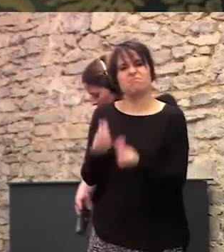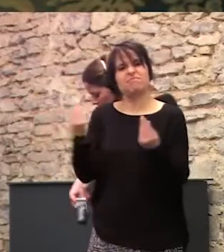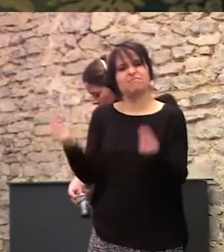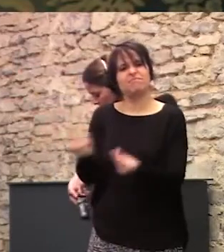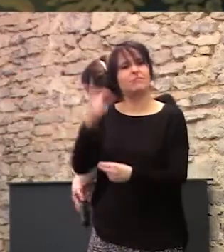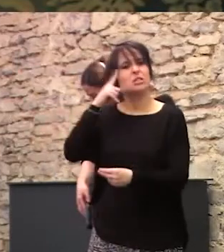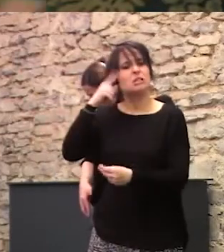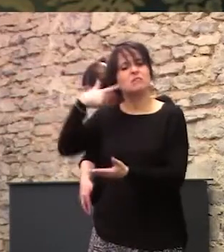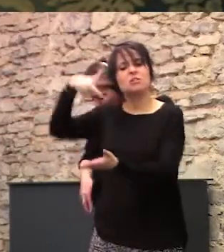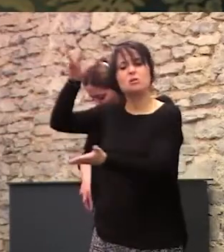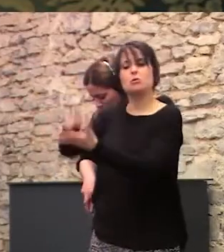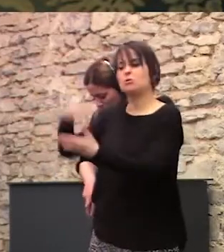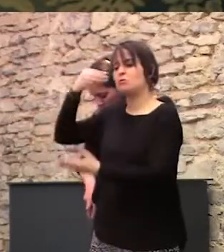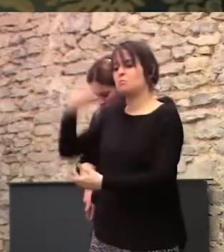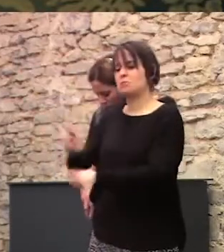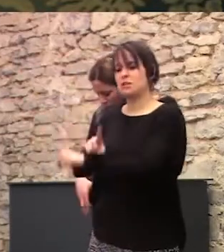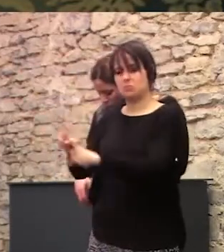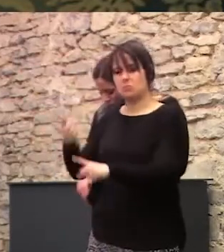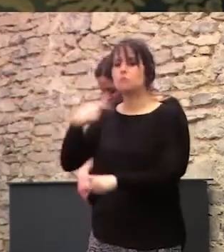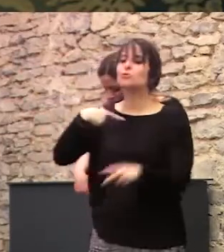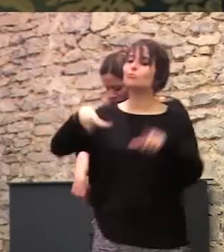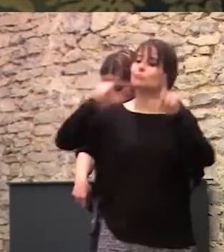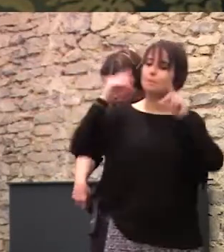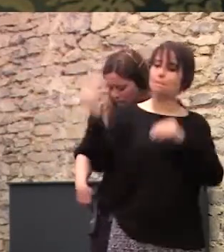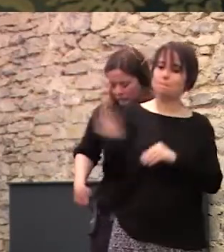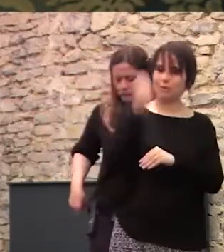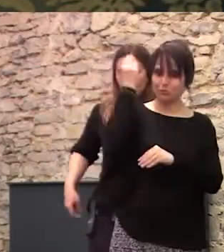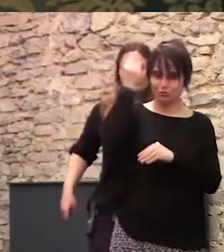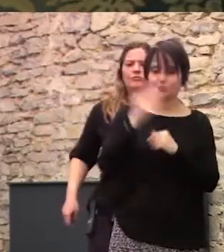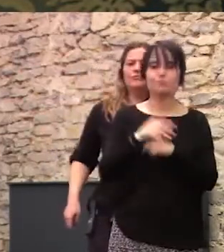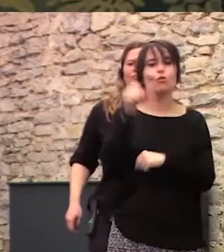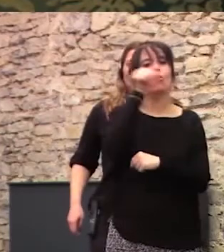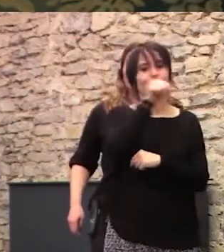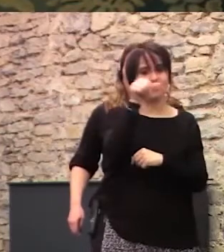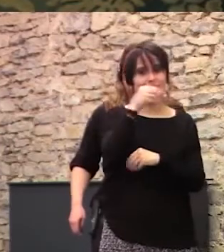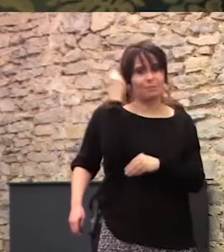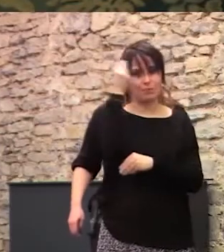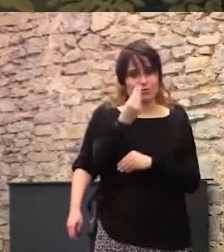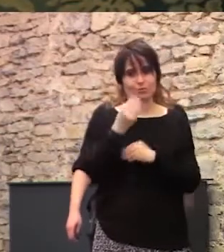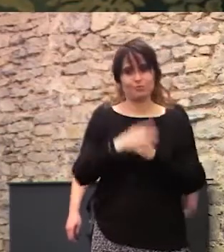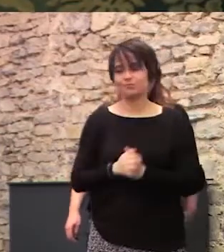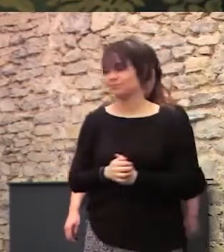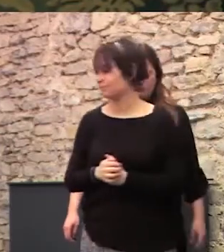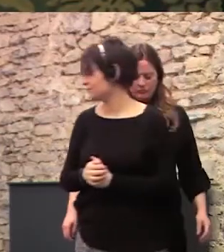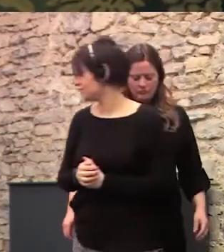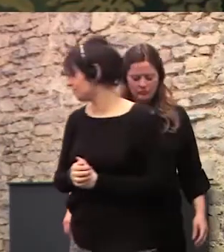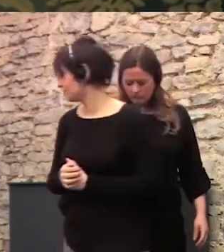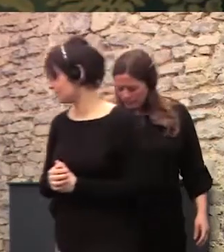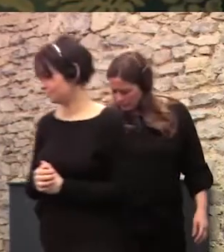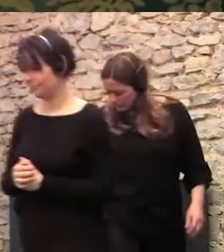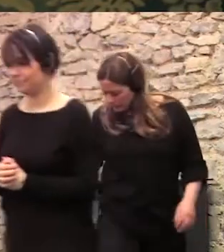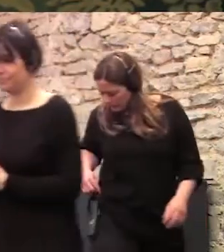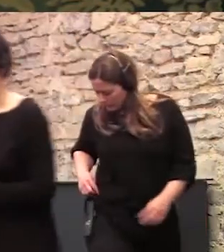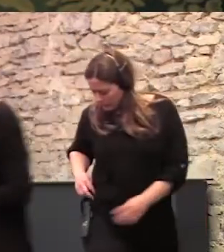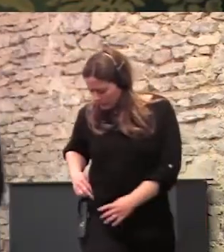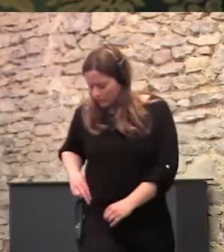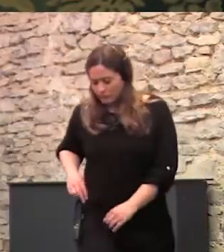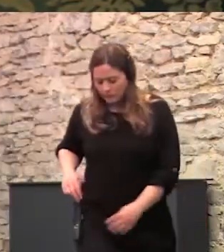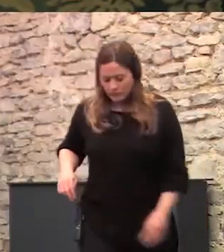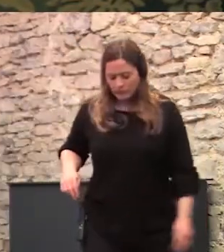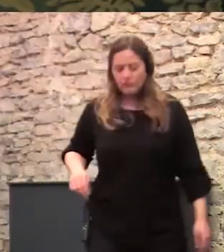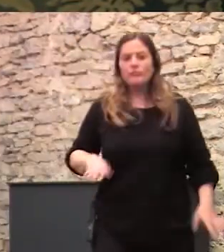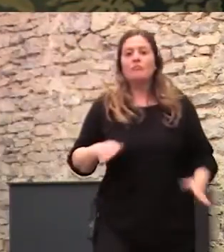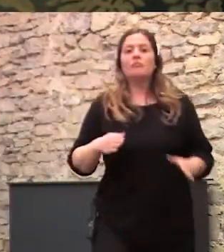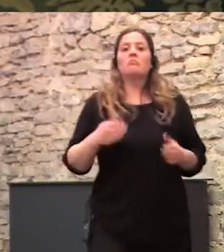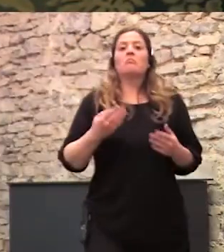de reconocer como lo que están haciendo las mujeres occidentales. Entonces, ¿alguna propuesta un